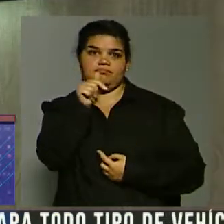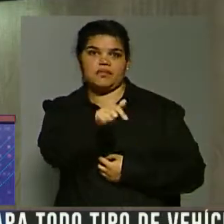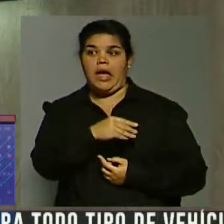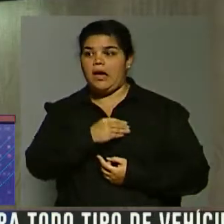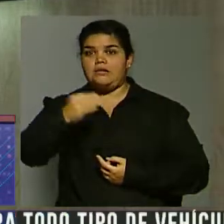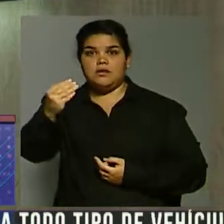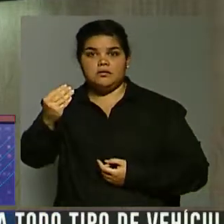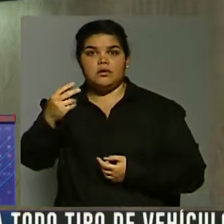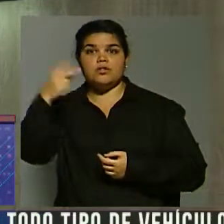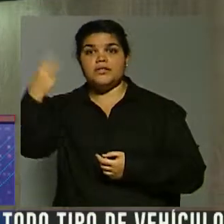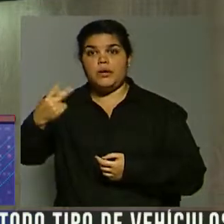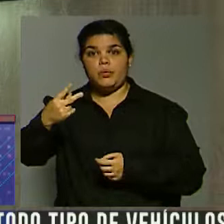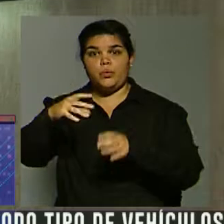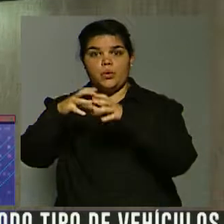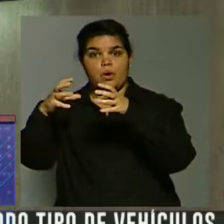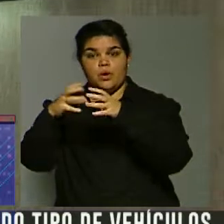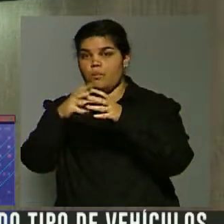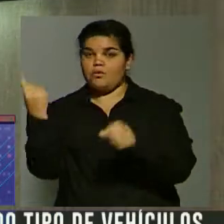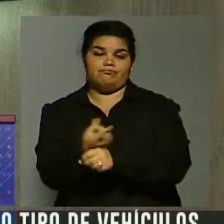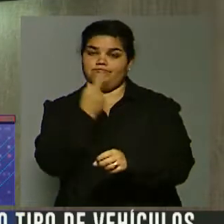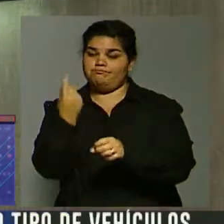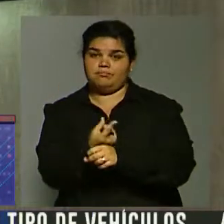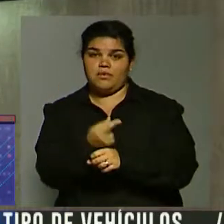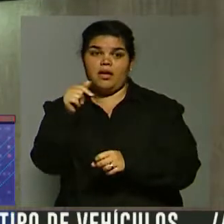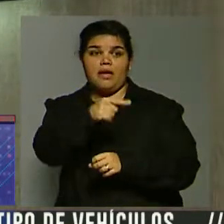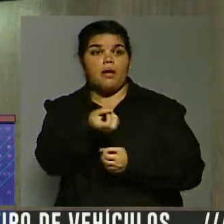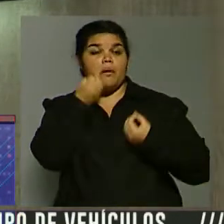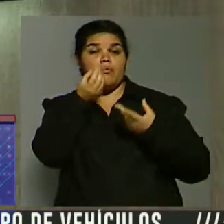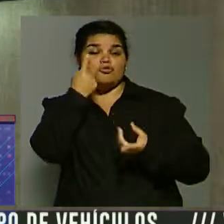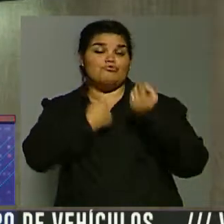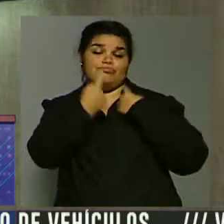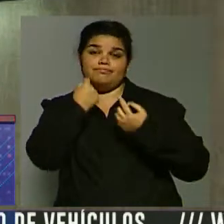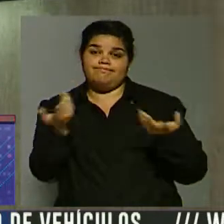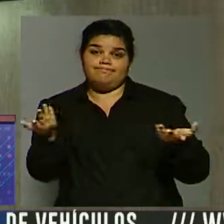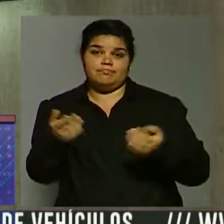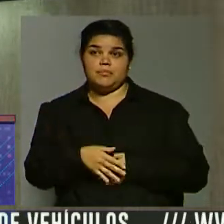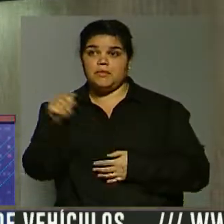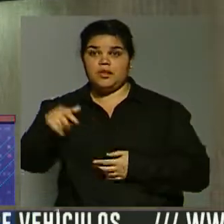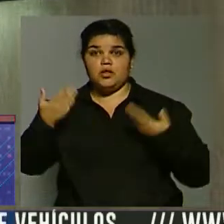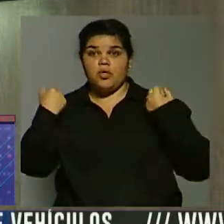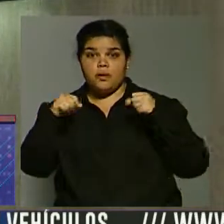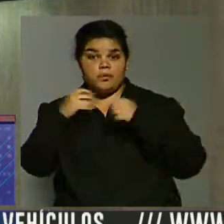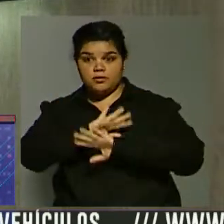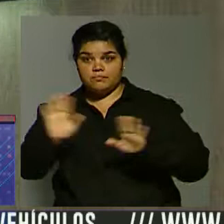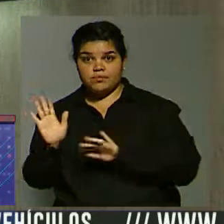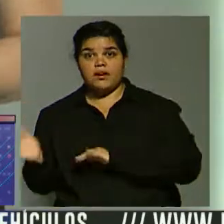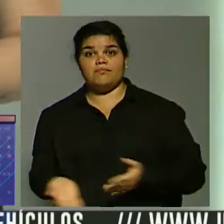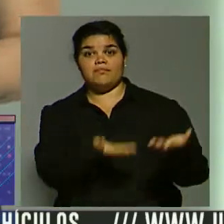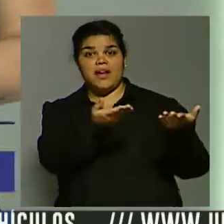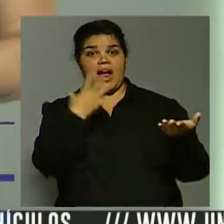a la segunda categoría y este chico no pudo contener su emoción. Esto, por el momento, es todo deporte. Pasamos con vos, Claudia, y seguimos con más